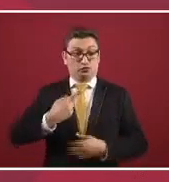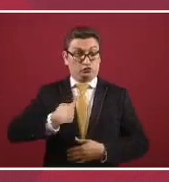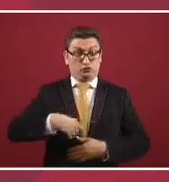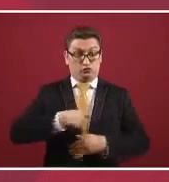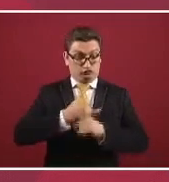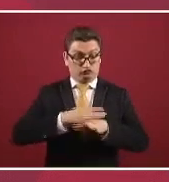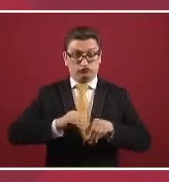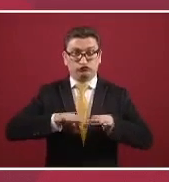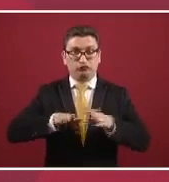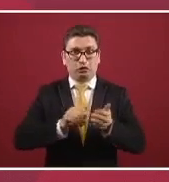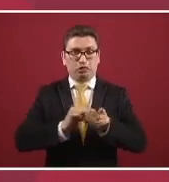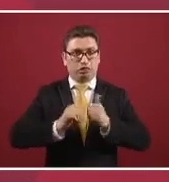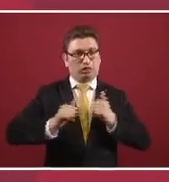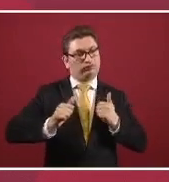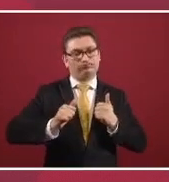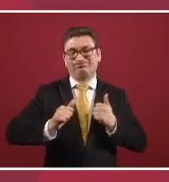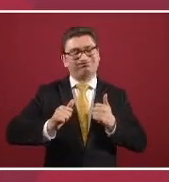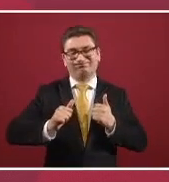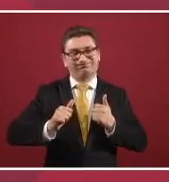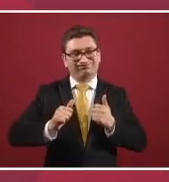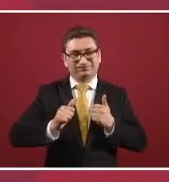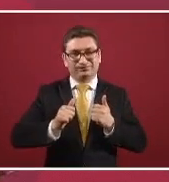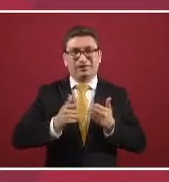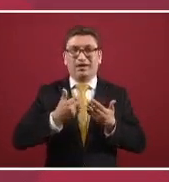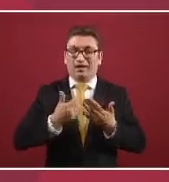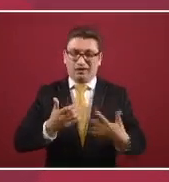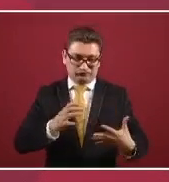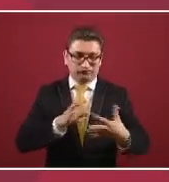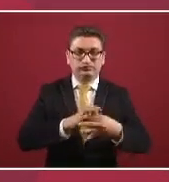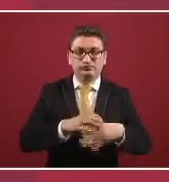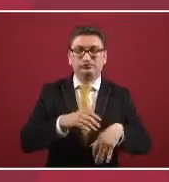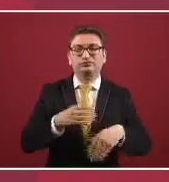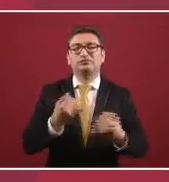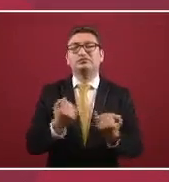rezagados, porque ya no vamos a cambiar eso.